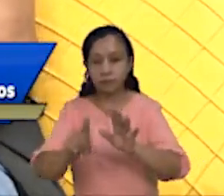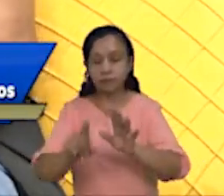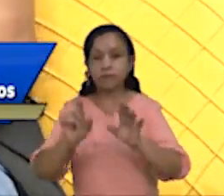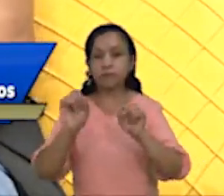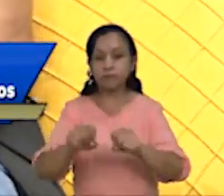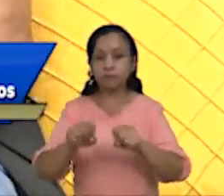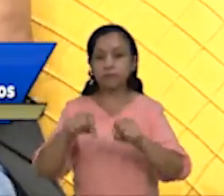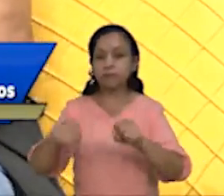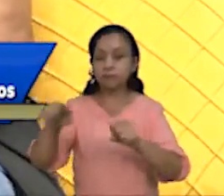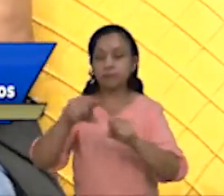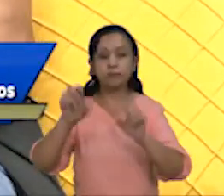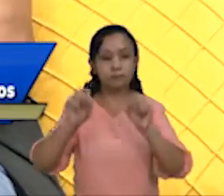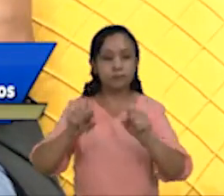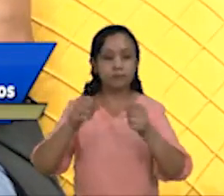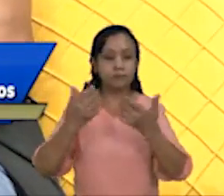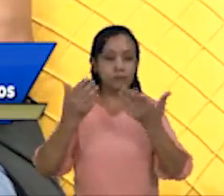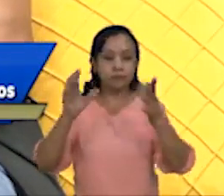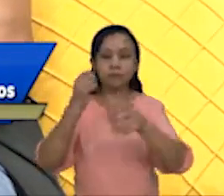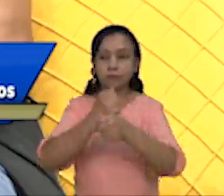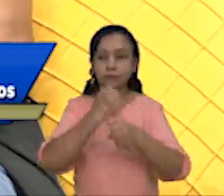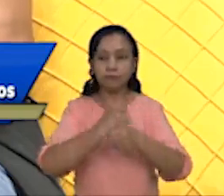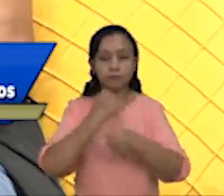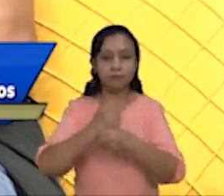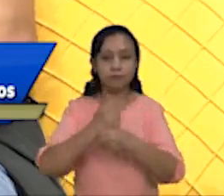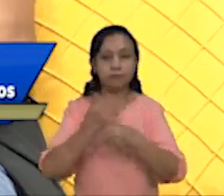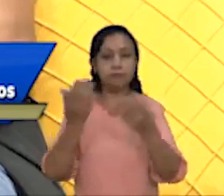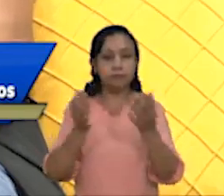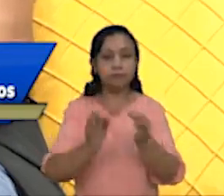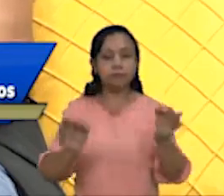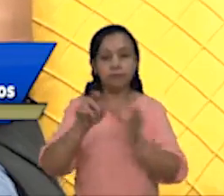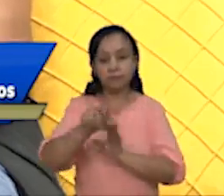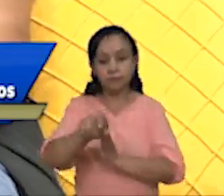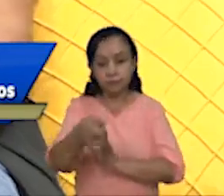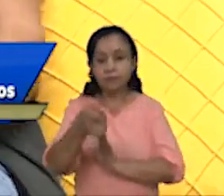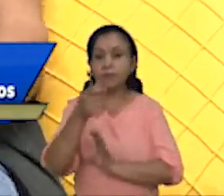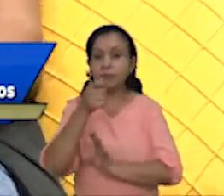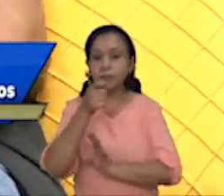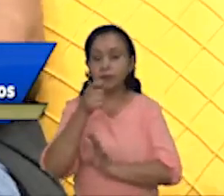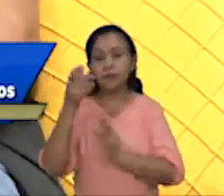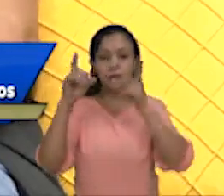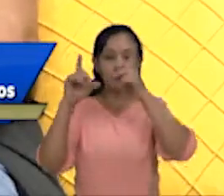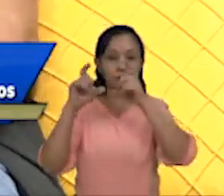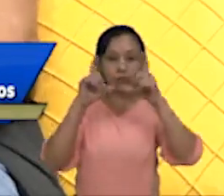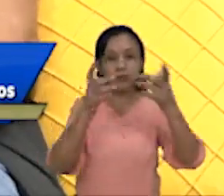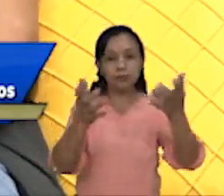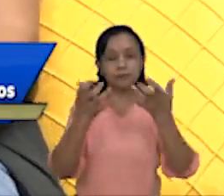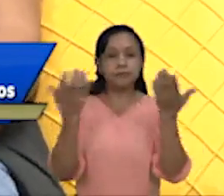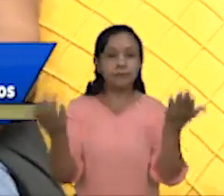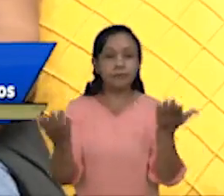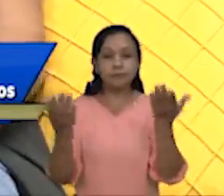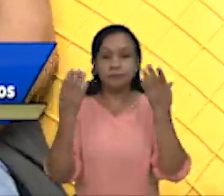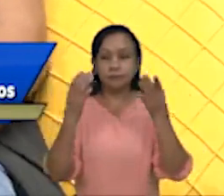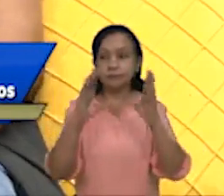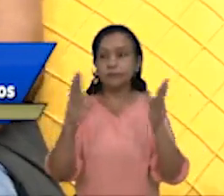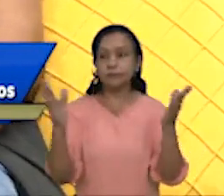que puedan también avanzar en los trabajos, en edición, principalmente de radio, o si quieren bajar fotografía. Las